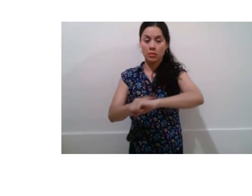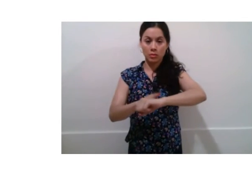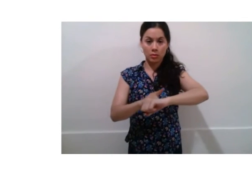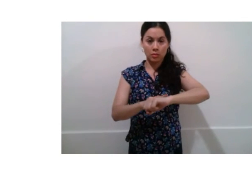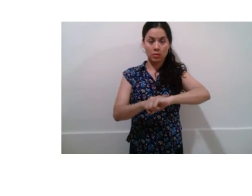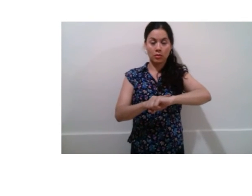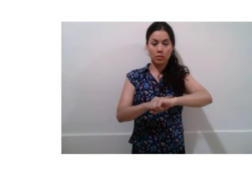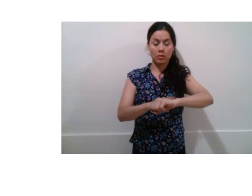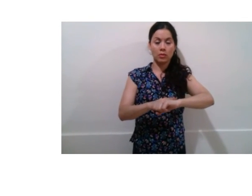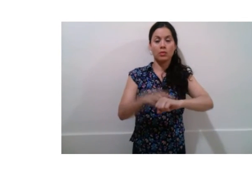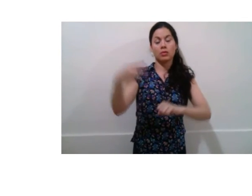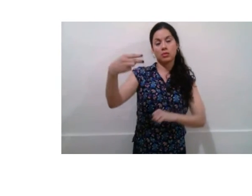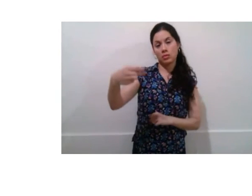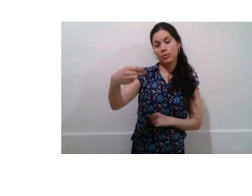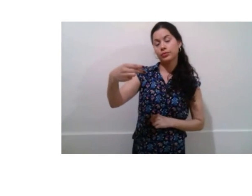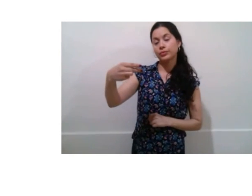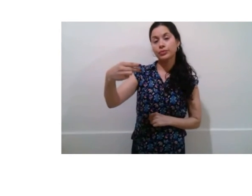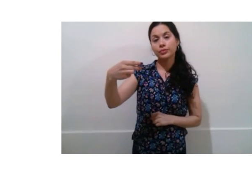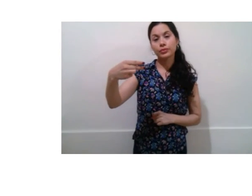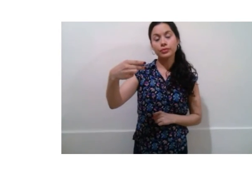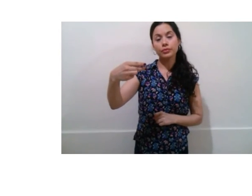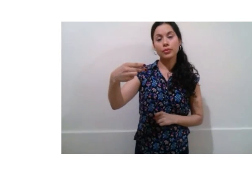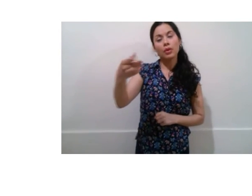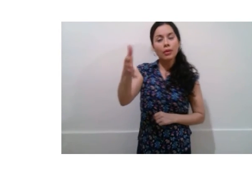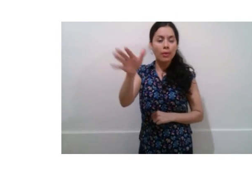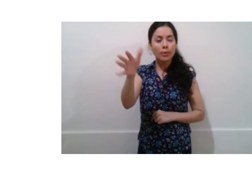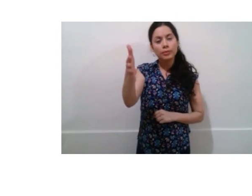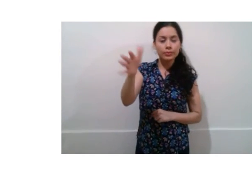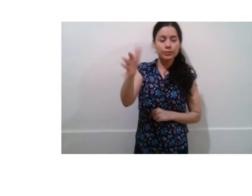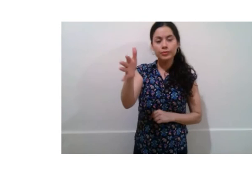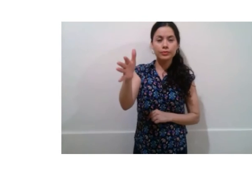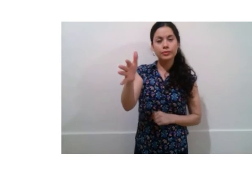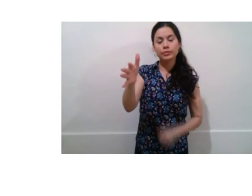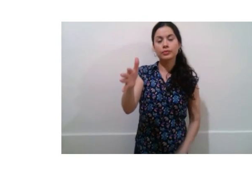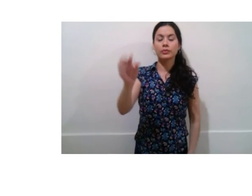tiempo es igual a más o menos